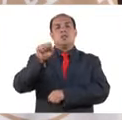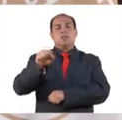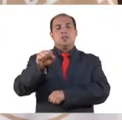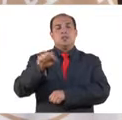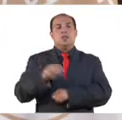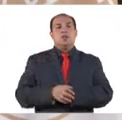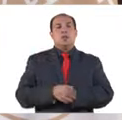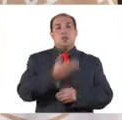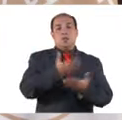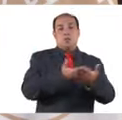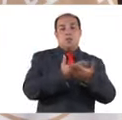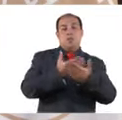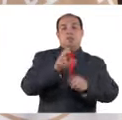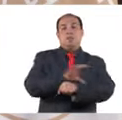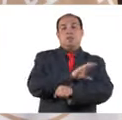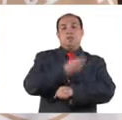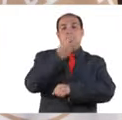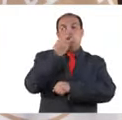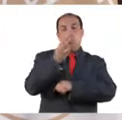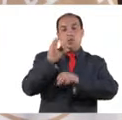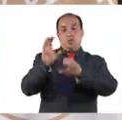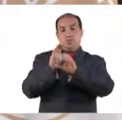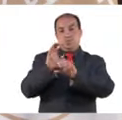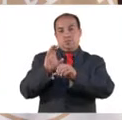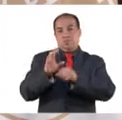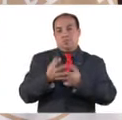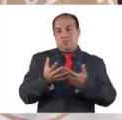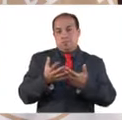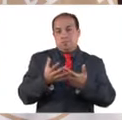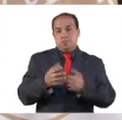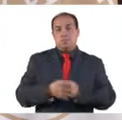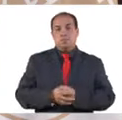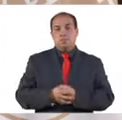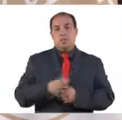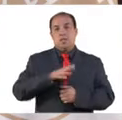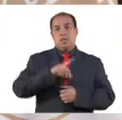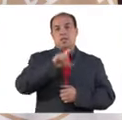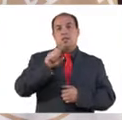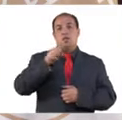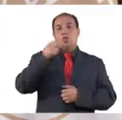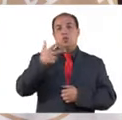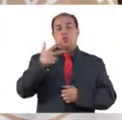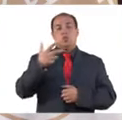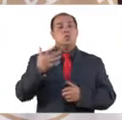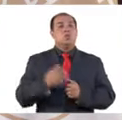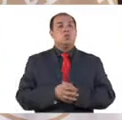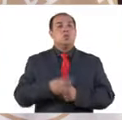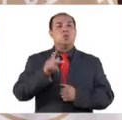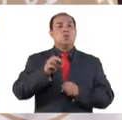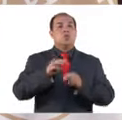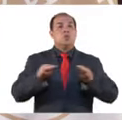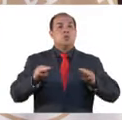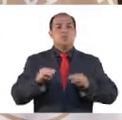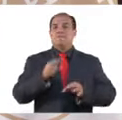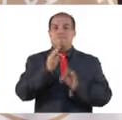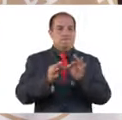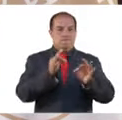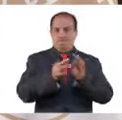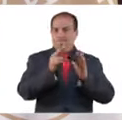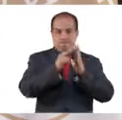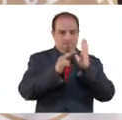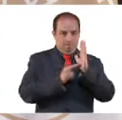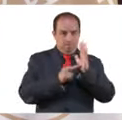de 3 baterías con 105.8 kilowatts, es decir, no cumplía. La segunda es